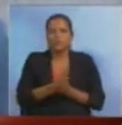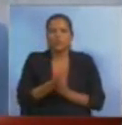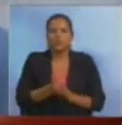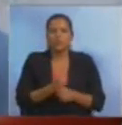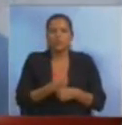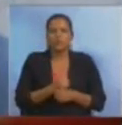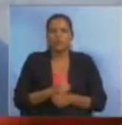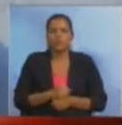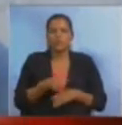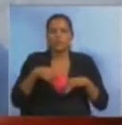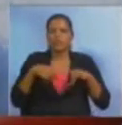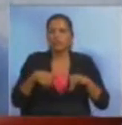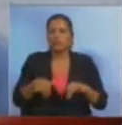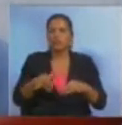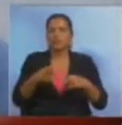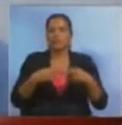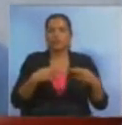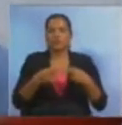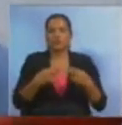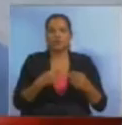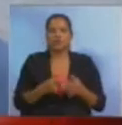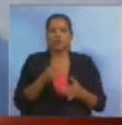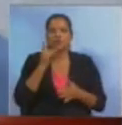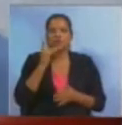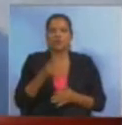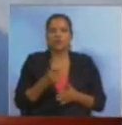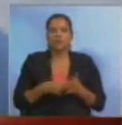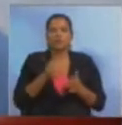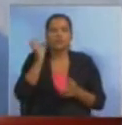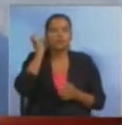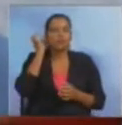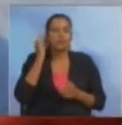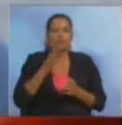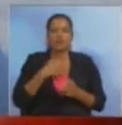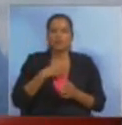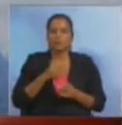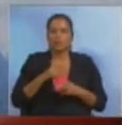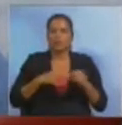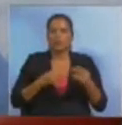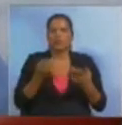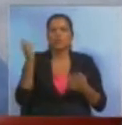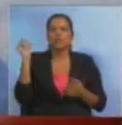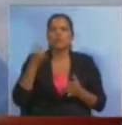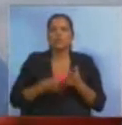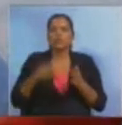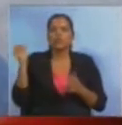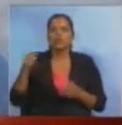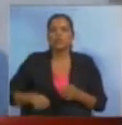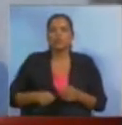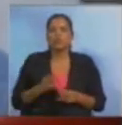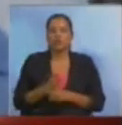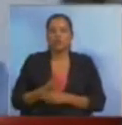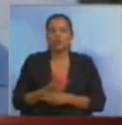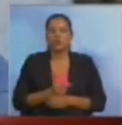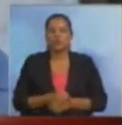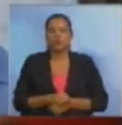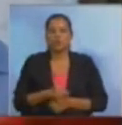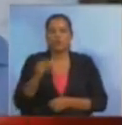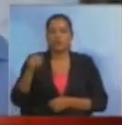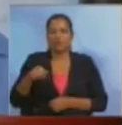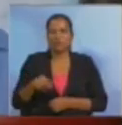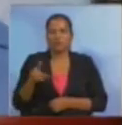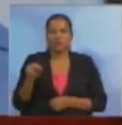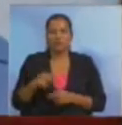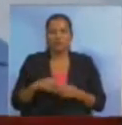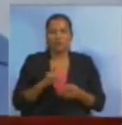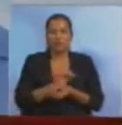nada porque ellos siguen construyendo. Pero me dijeron, pero señora, ellos no están construyendo, ¿qué podemos ir nosotros a prevenir? Mire, aquí no ha